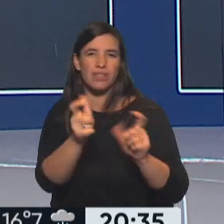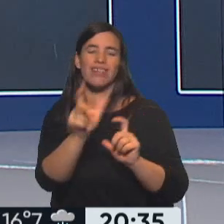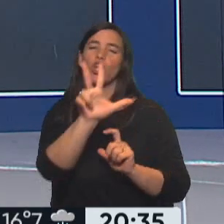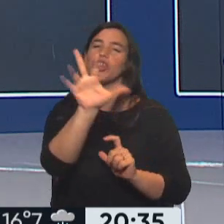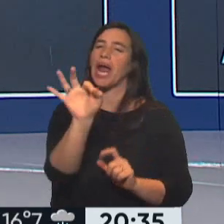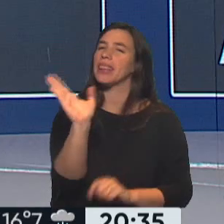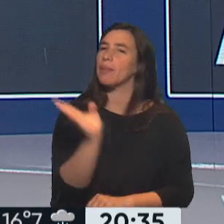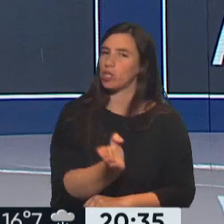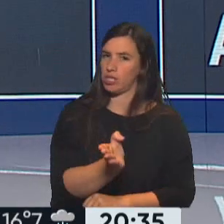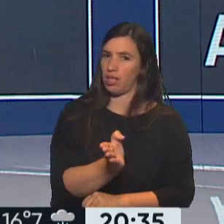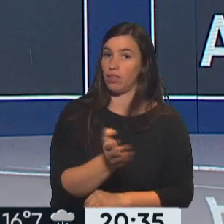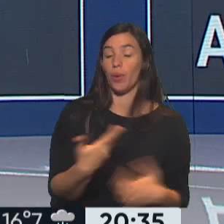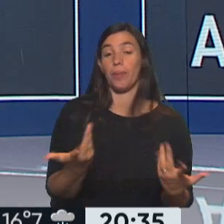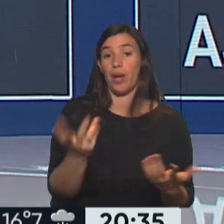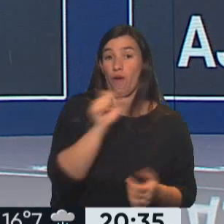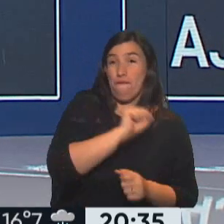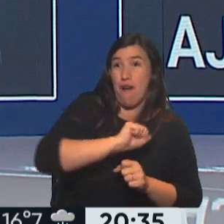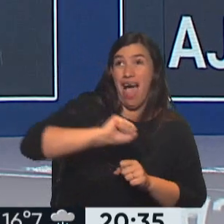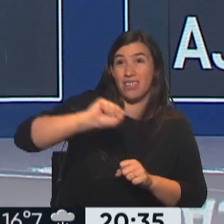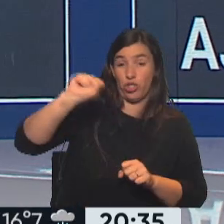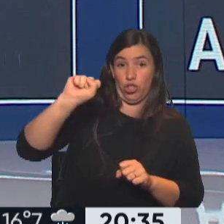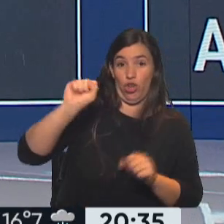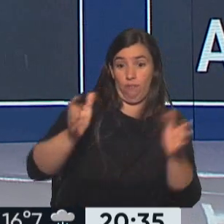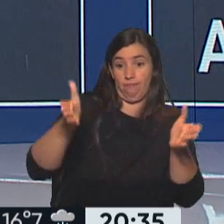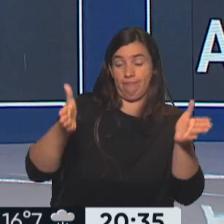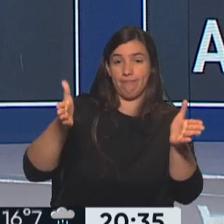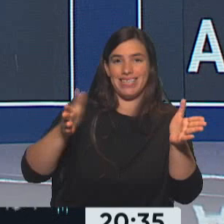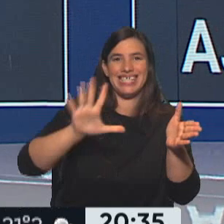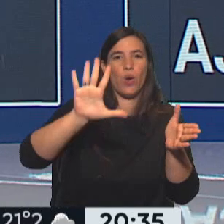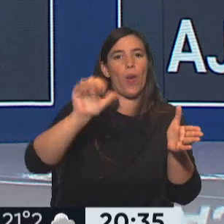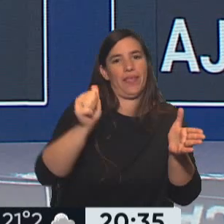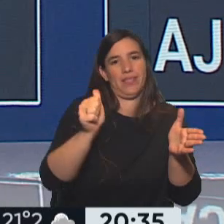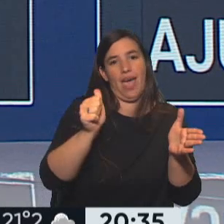30% cuando la inflación en este periodo fue del